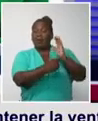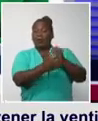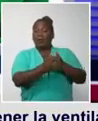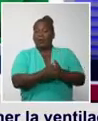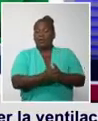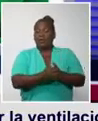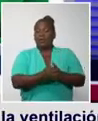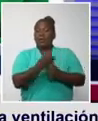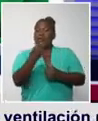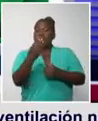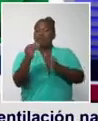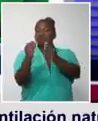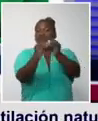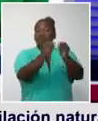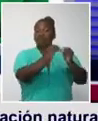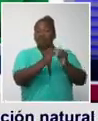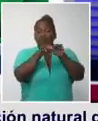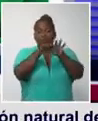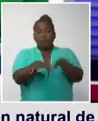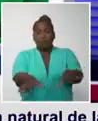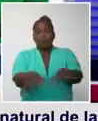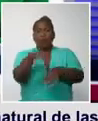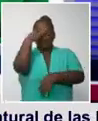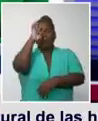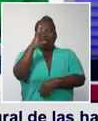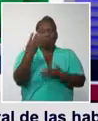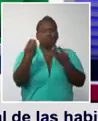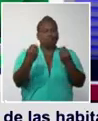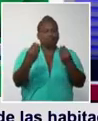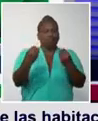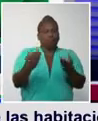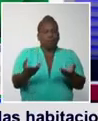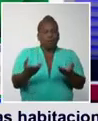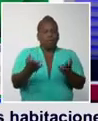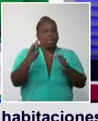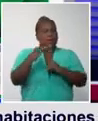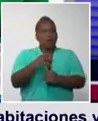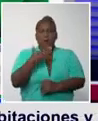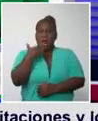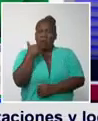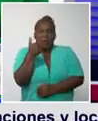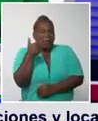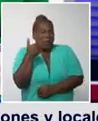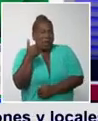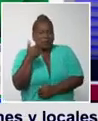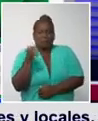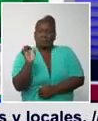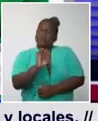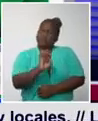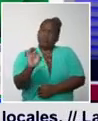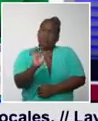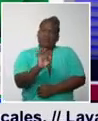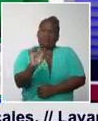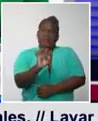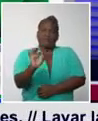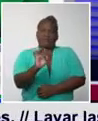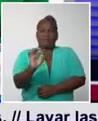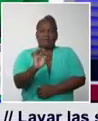mucha transmisibilidad en nuestro país, no podemos hablar de nada favorable, y lo decimos